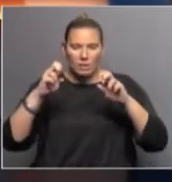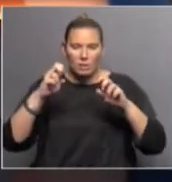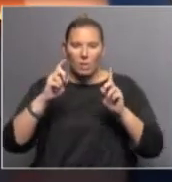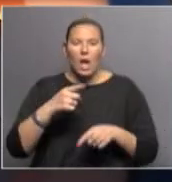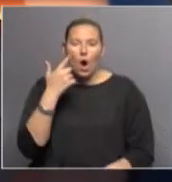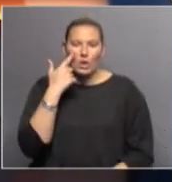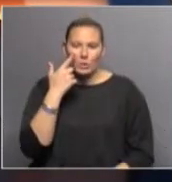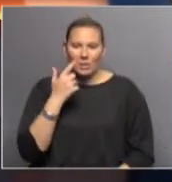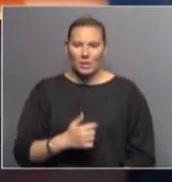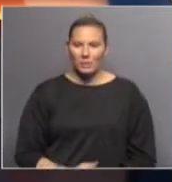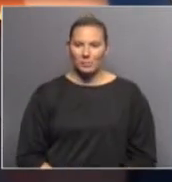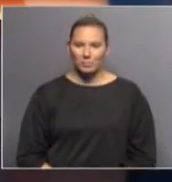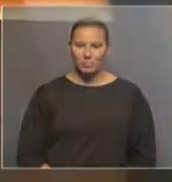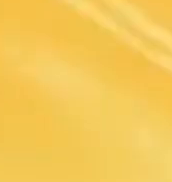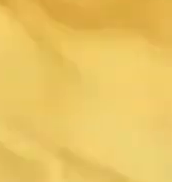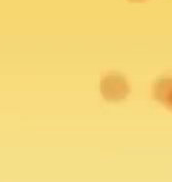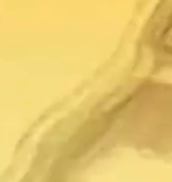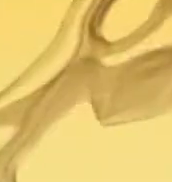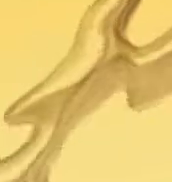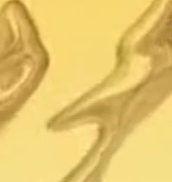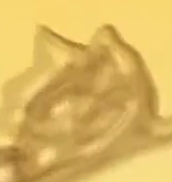el conocimiento.